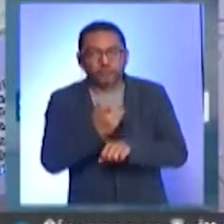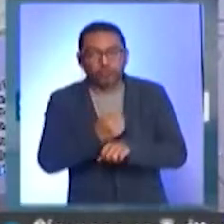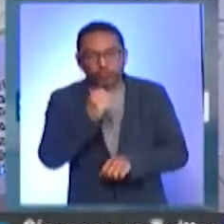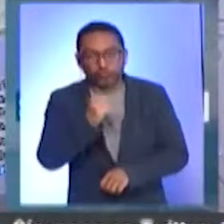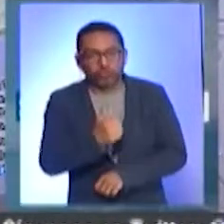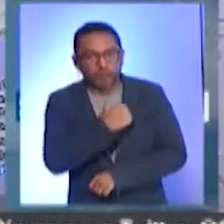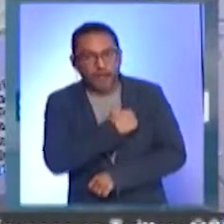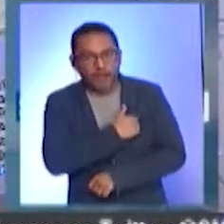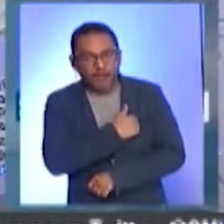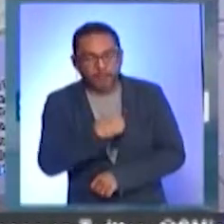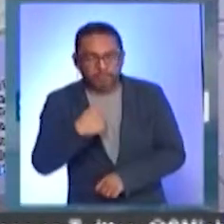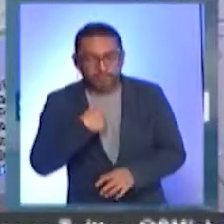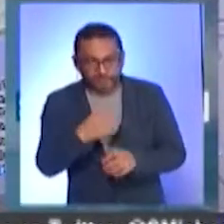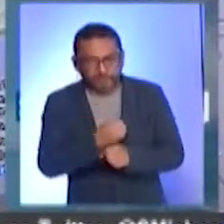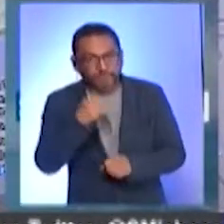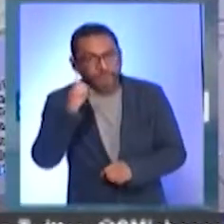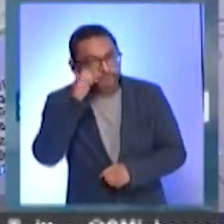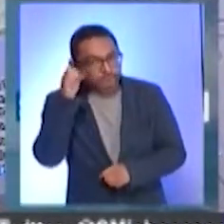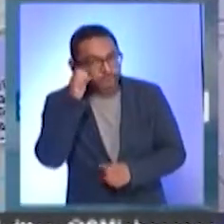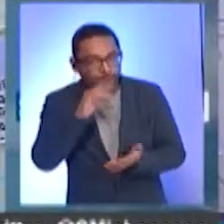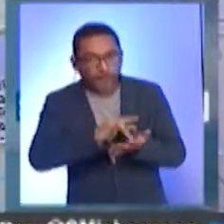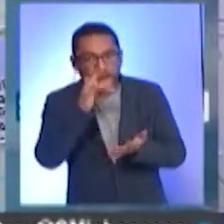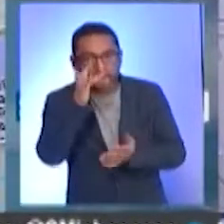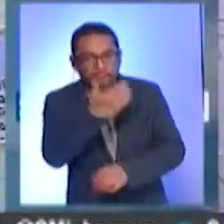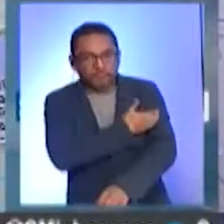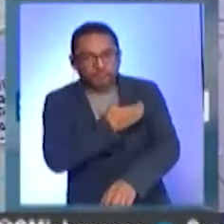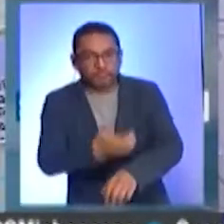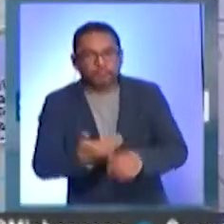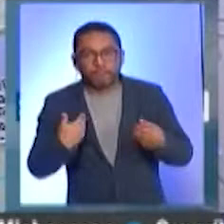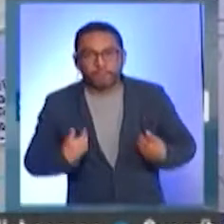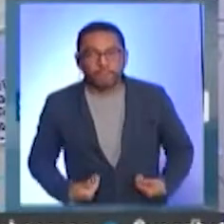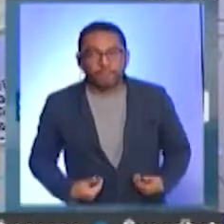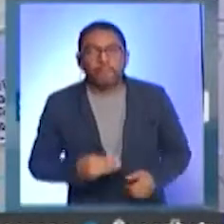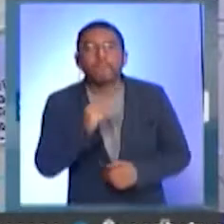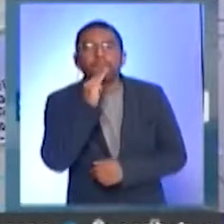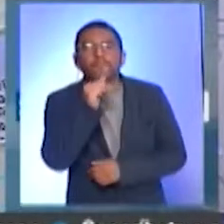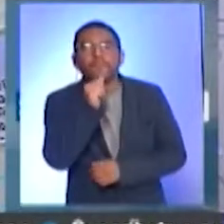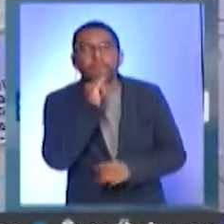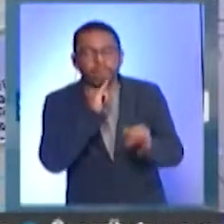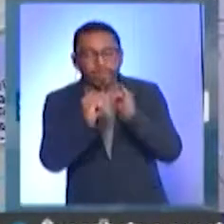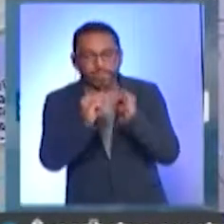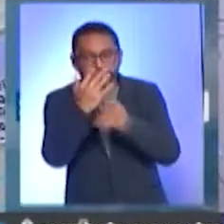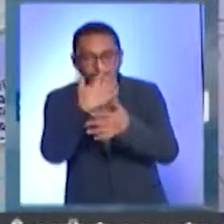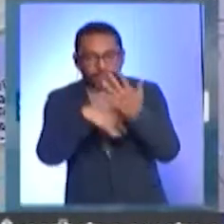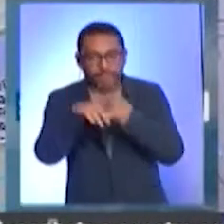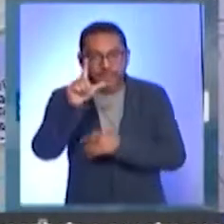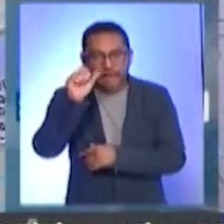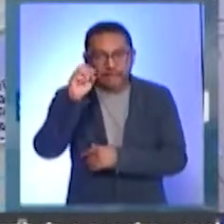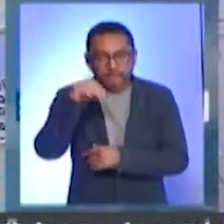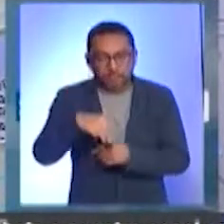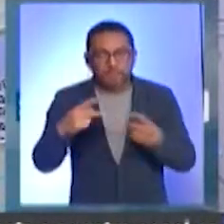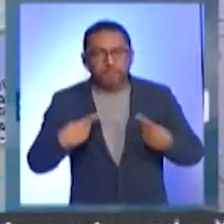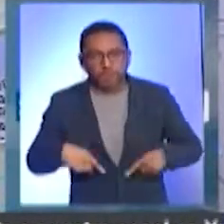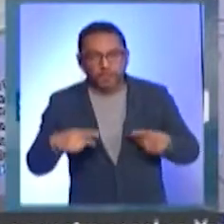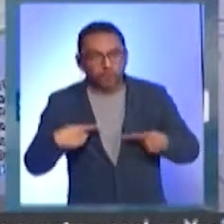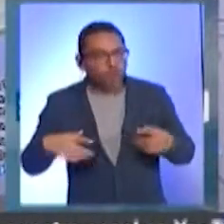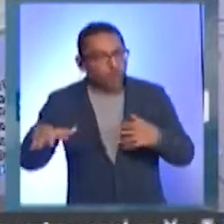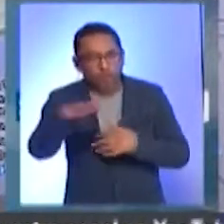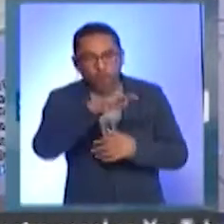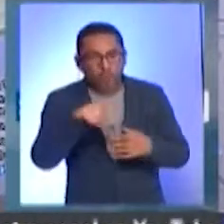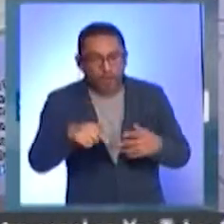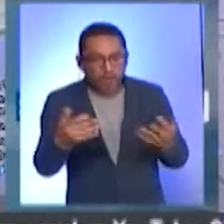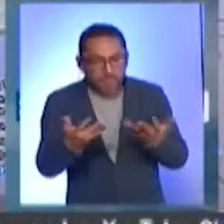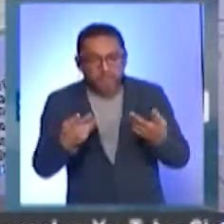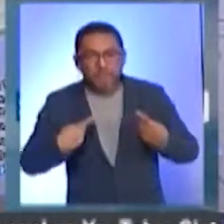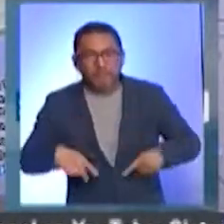al sur de canadá mi nombre es eric serpa agradezco a mi compañero miguel almansa intérprete de lengua de señas mexicana y a todo a todo el equipo que hace